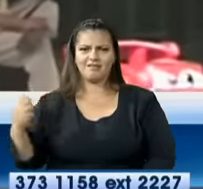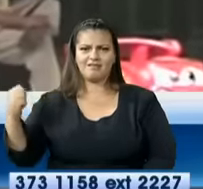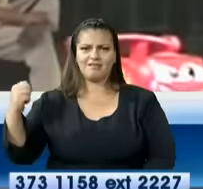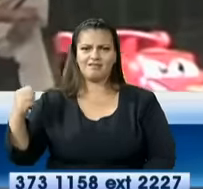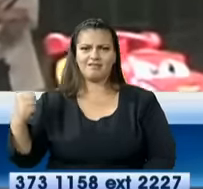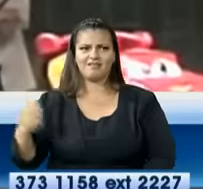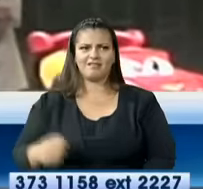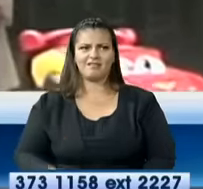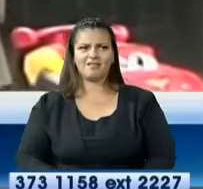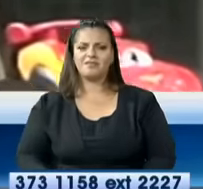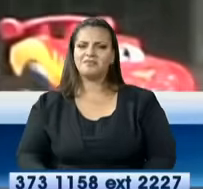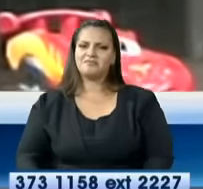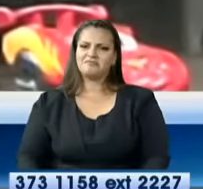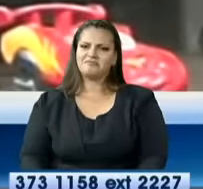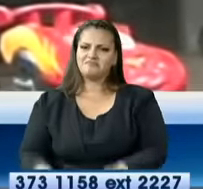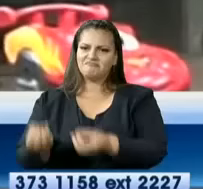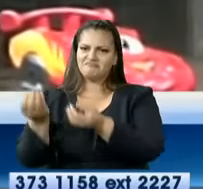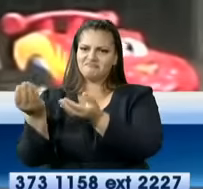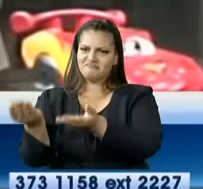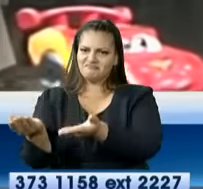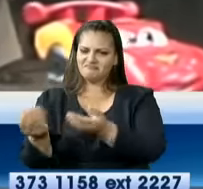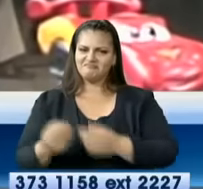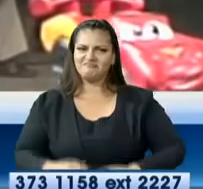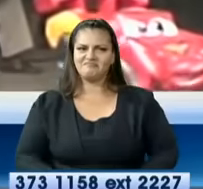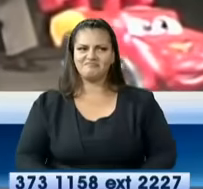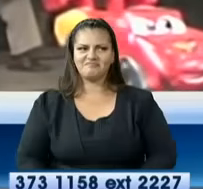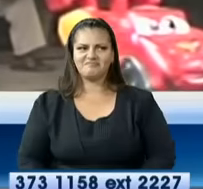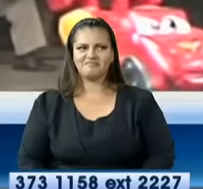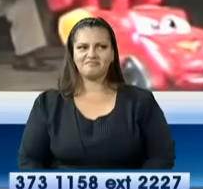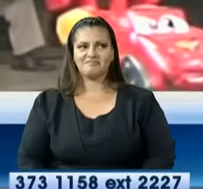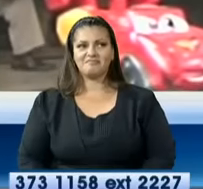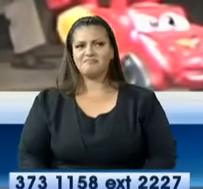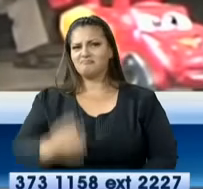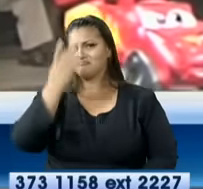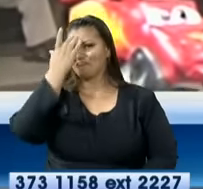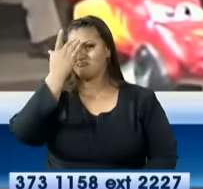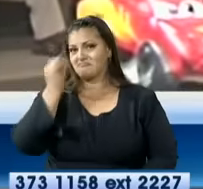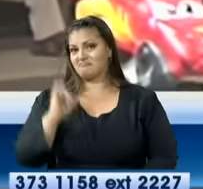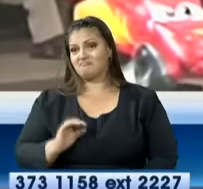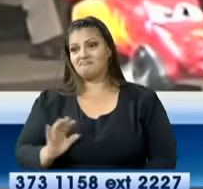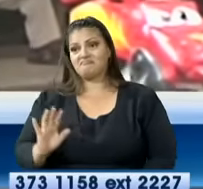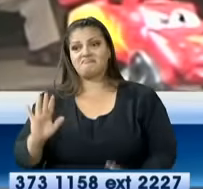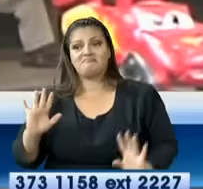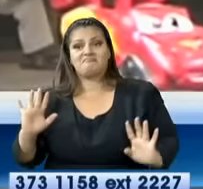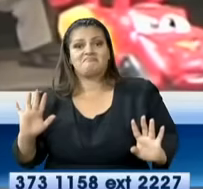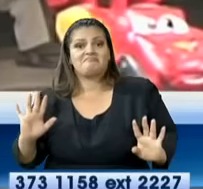es especialmente para usted. No sé por qué, voy a consultar acá